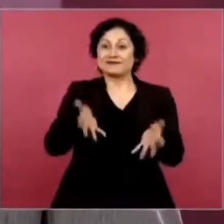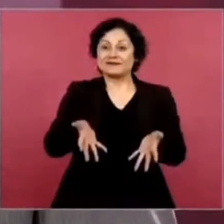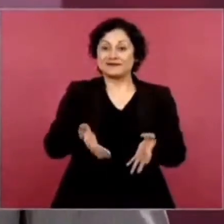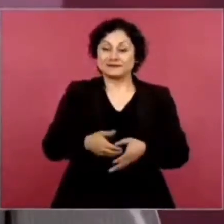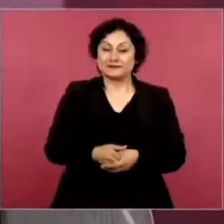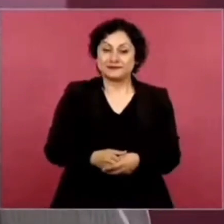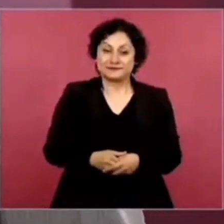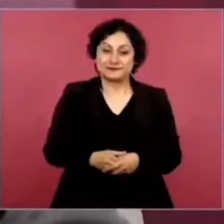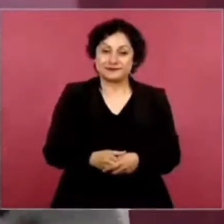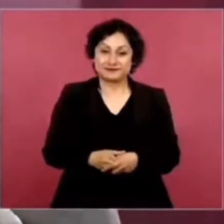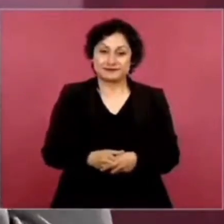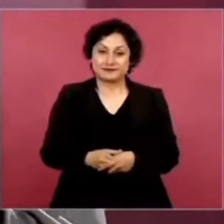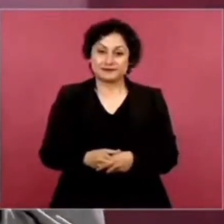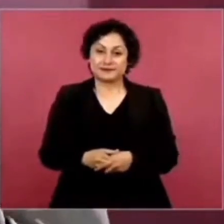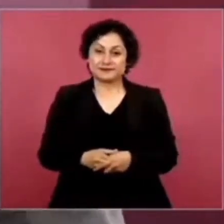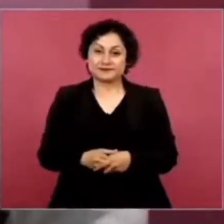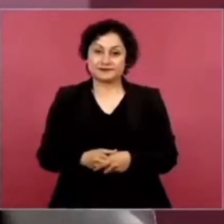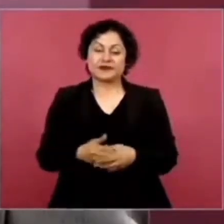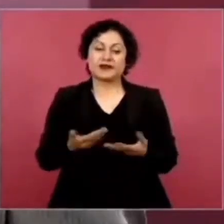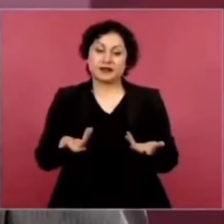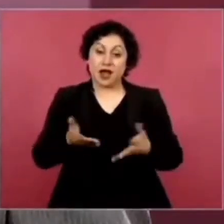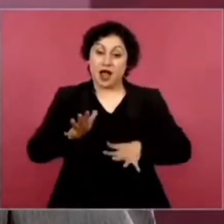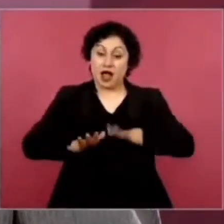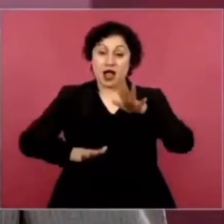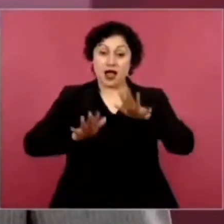Luego, con lo de la risa,